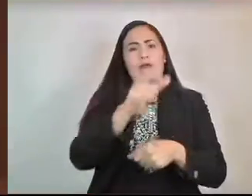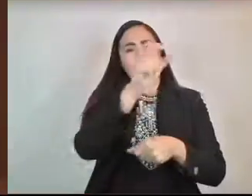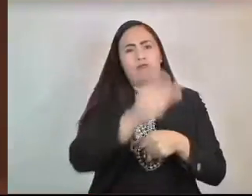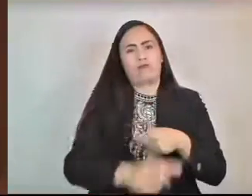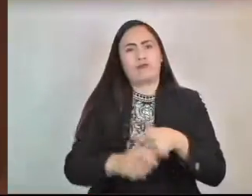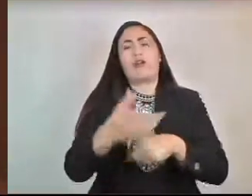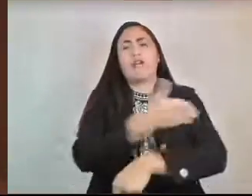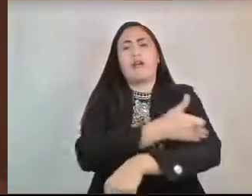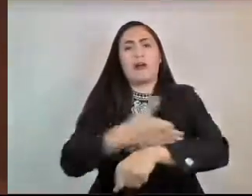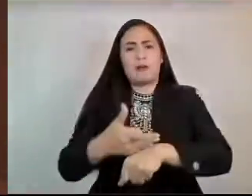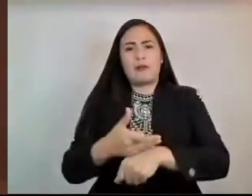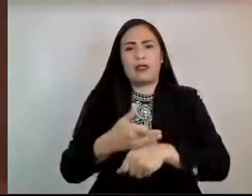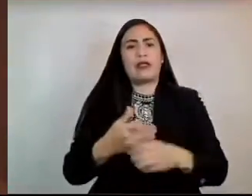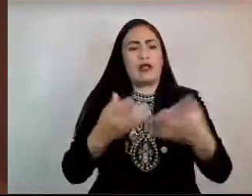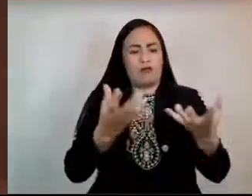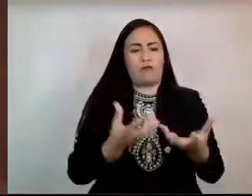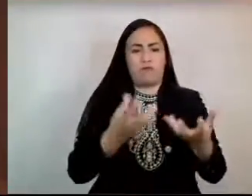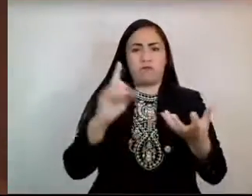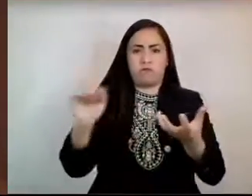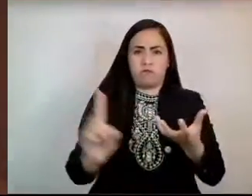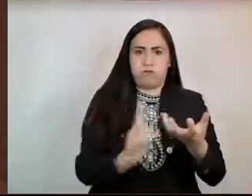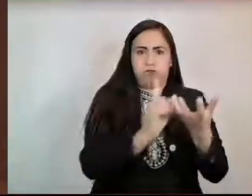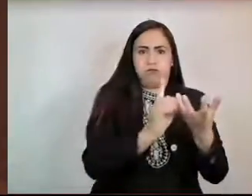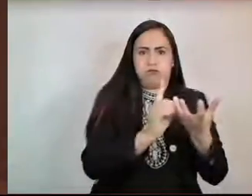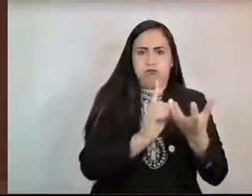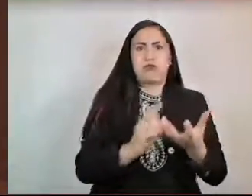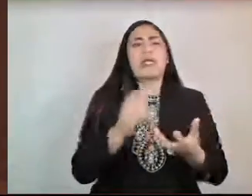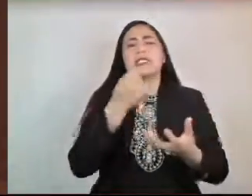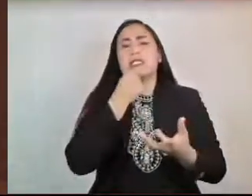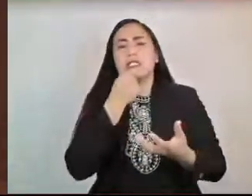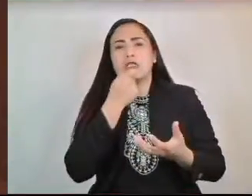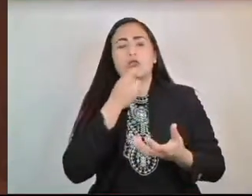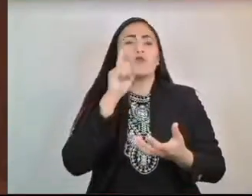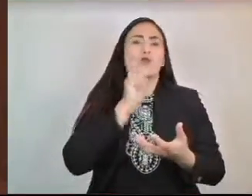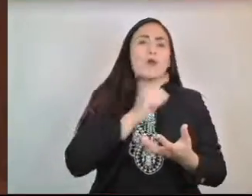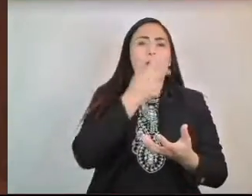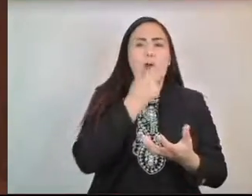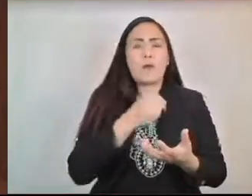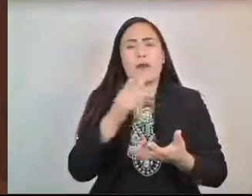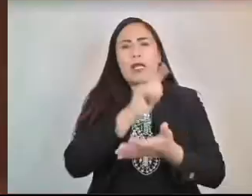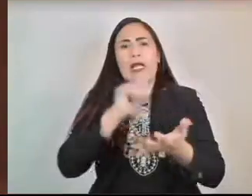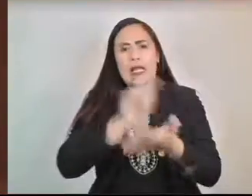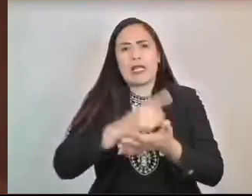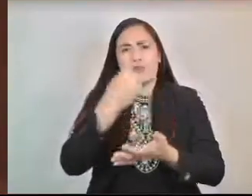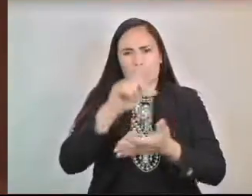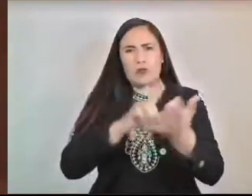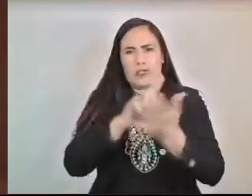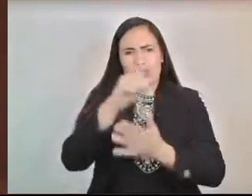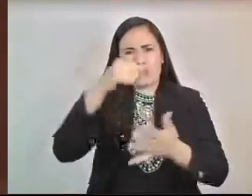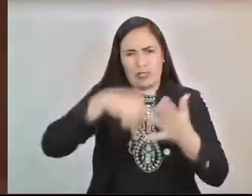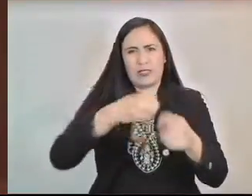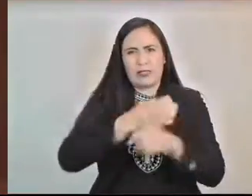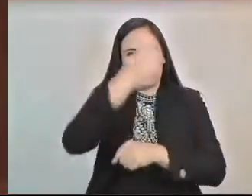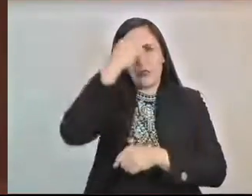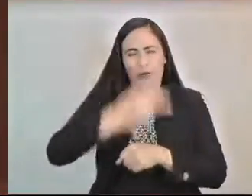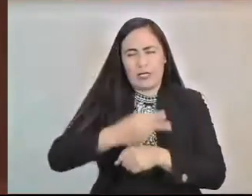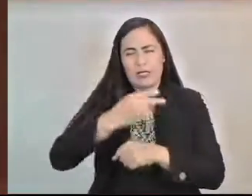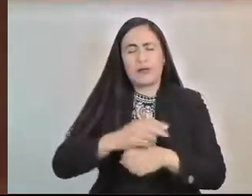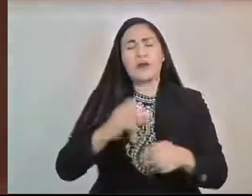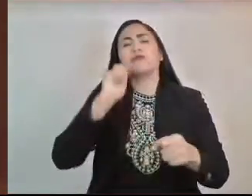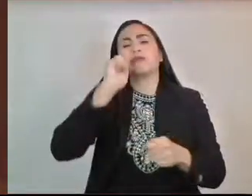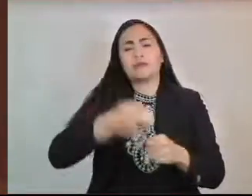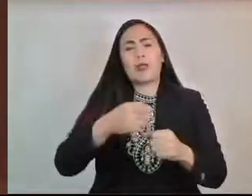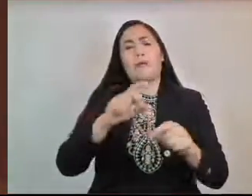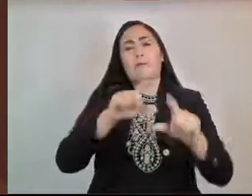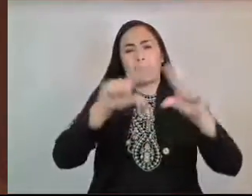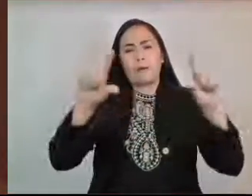de acogimiento a la Ley de los Derechos de las Niñas, Niños y Adolescentes del Estado de México, misma que refieren en la